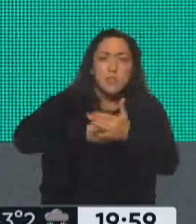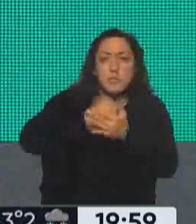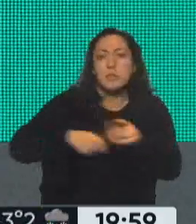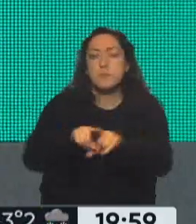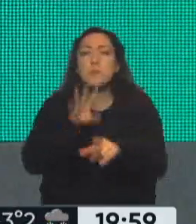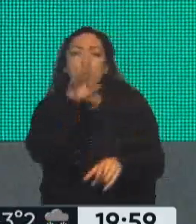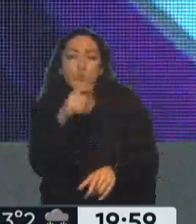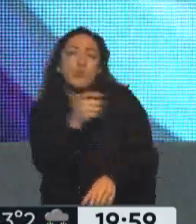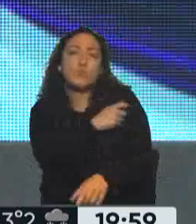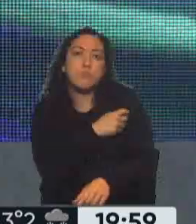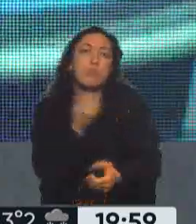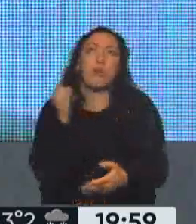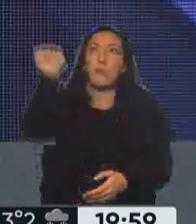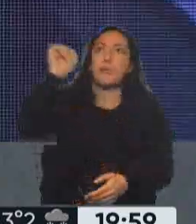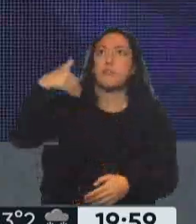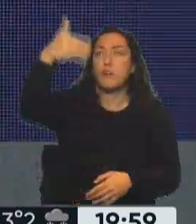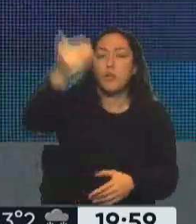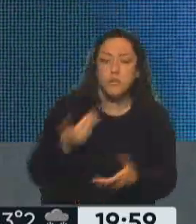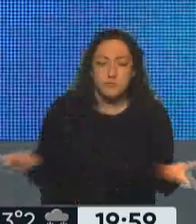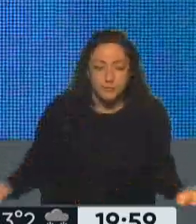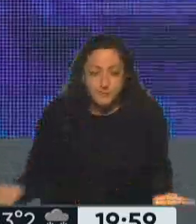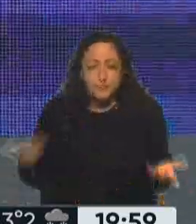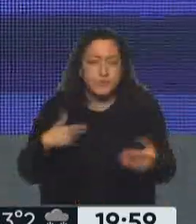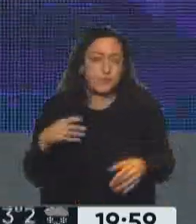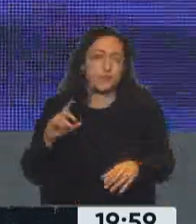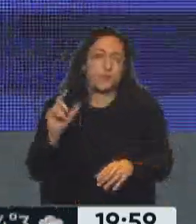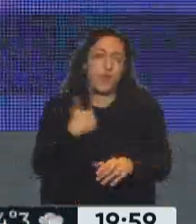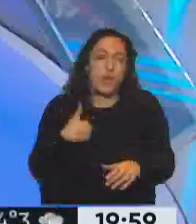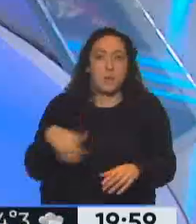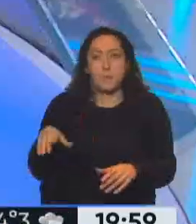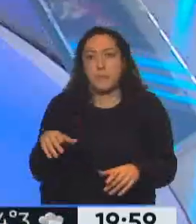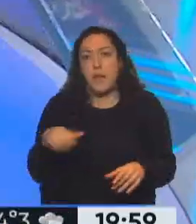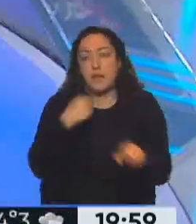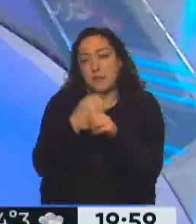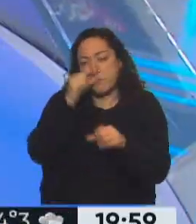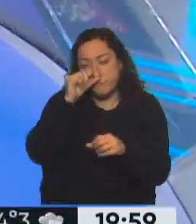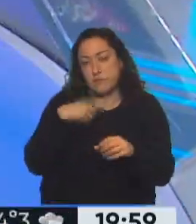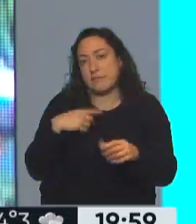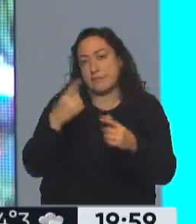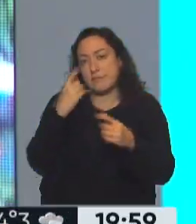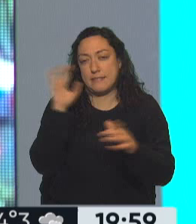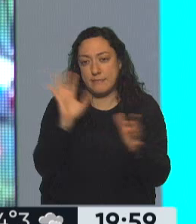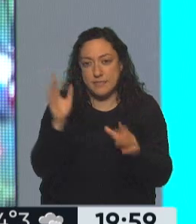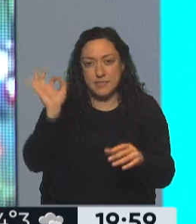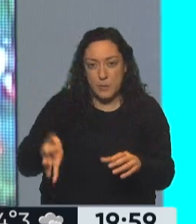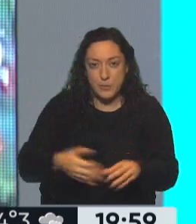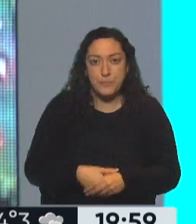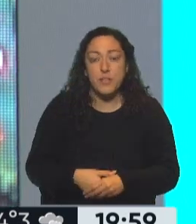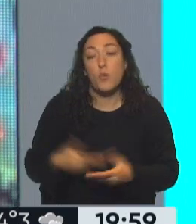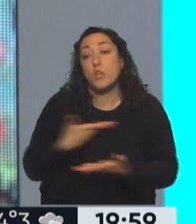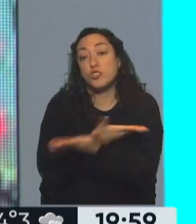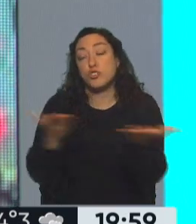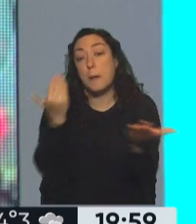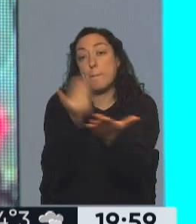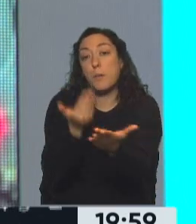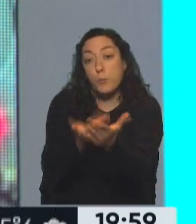rusa porque vas a tener comunismo. Y no hay nada más alejado que Putin. Tengo 10 segundos para vos. Bueno, a la sociedad invitarla